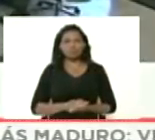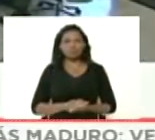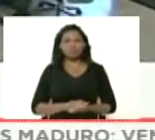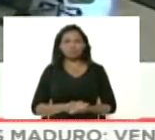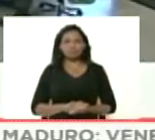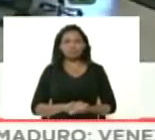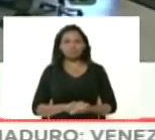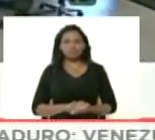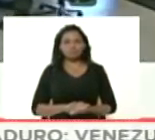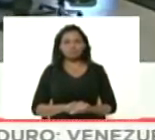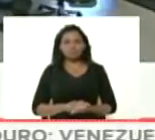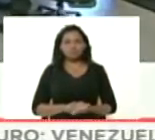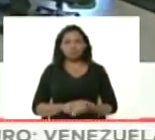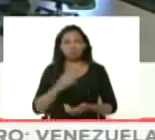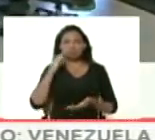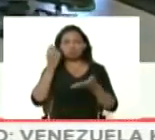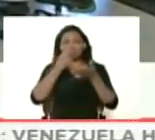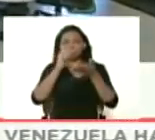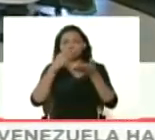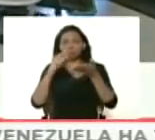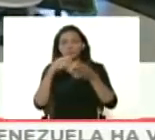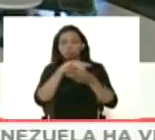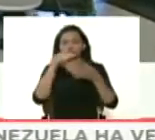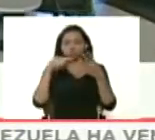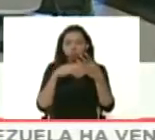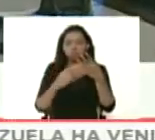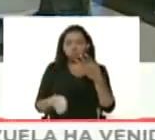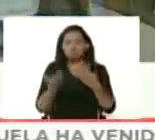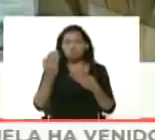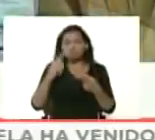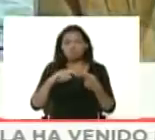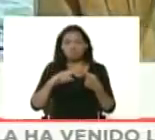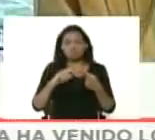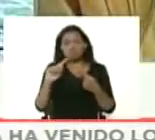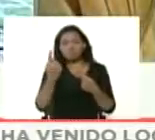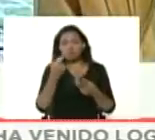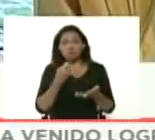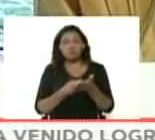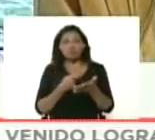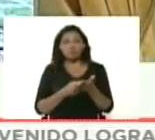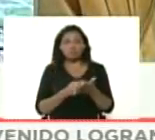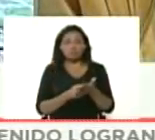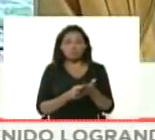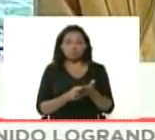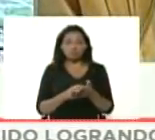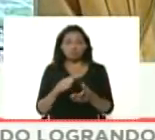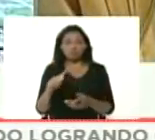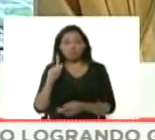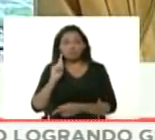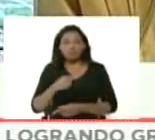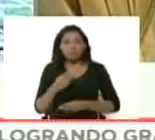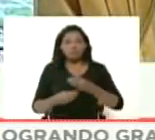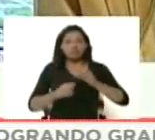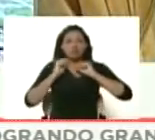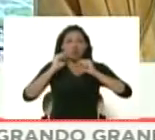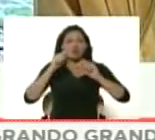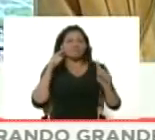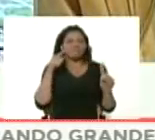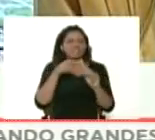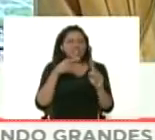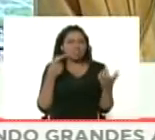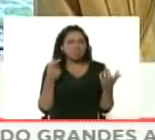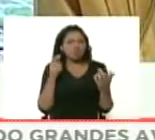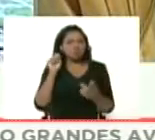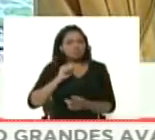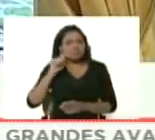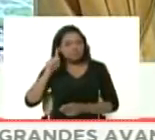Tomo nota de los tres elementos, ¿no? En primer lugar, el financiamiento, Se tiene que lograr por vía directa e